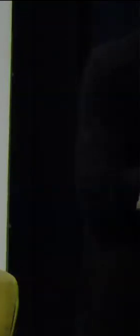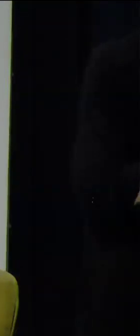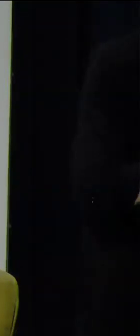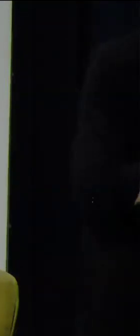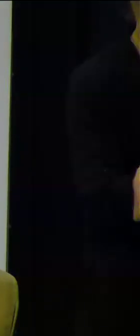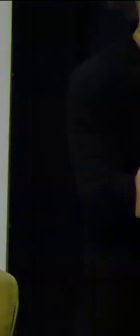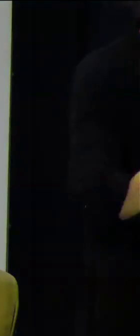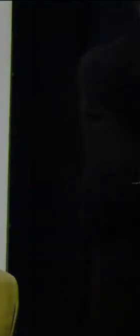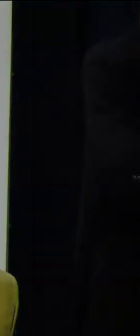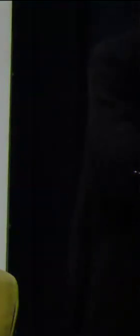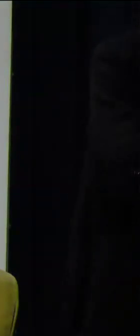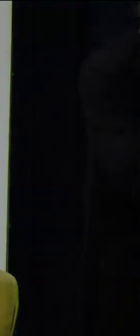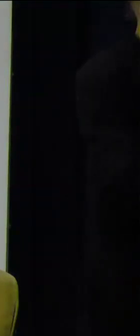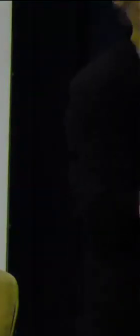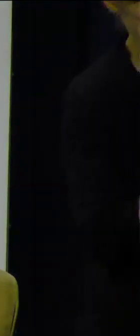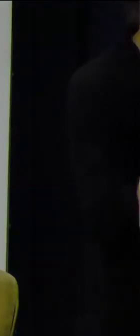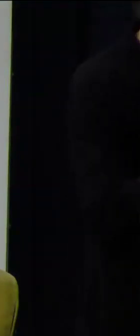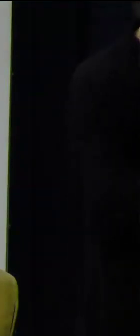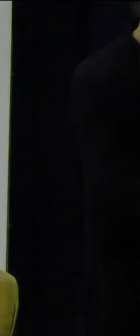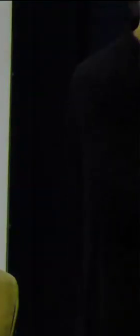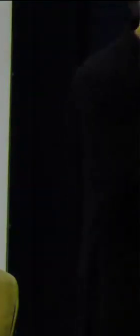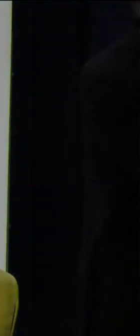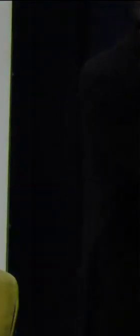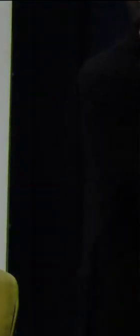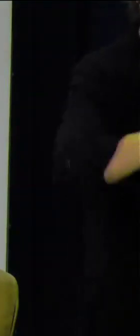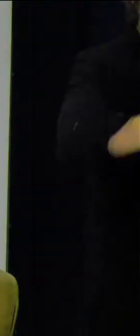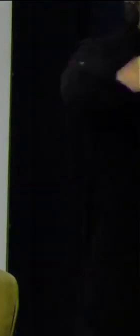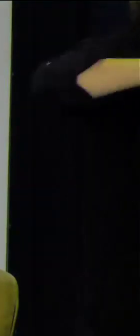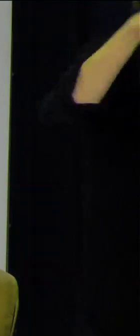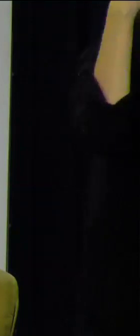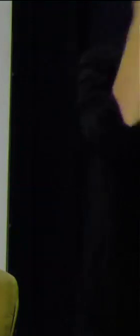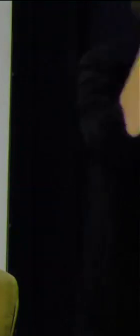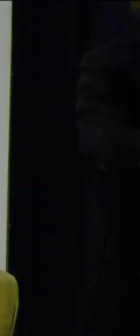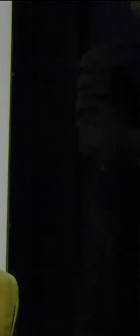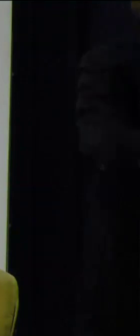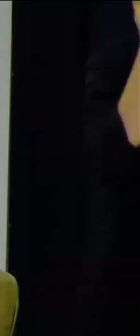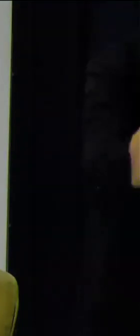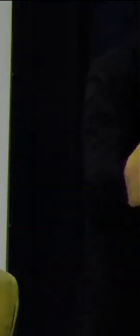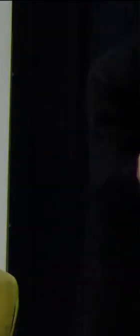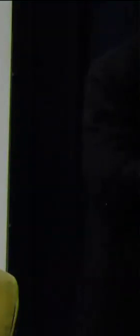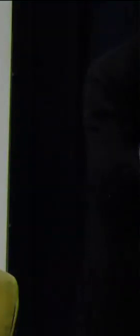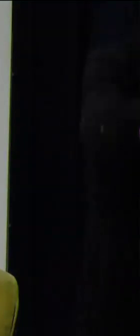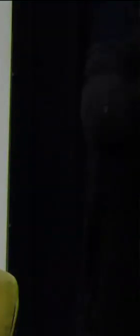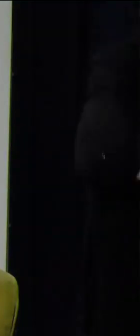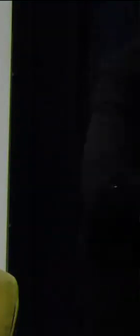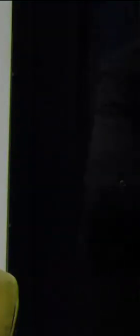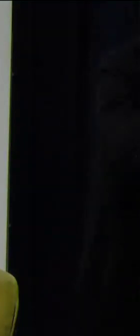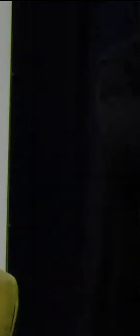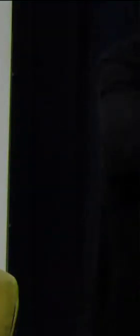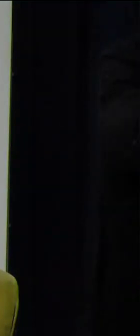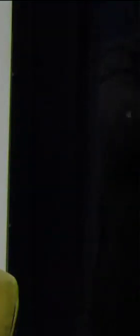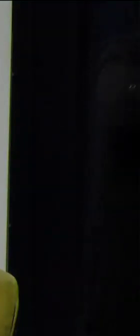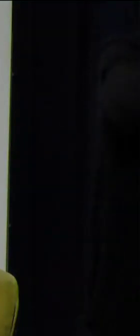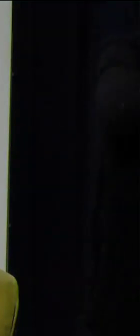que legislar, es qué piensan ustedes sobre la inteligencia artificial y a partir de ahí quizás hacer el